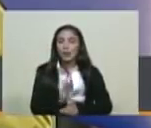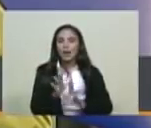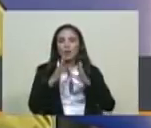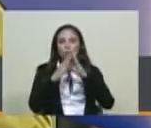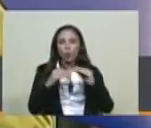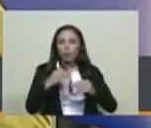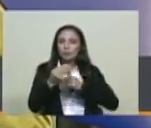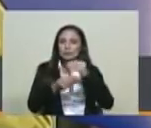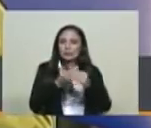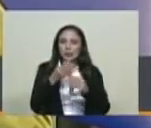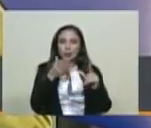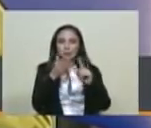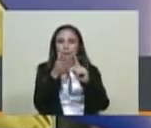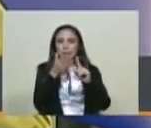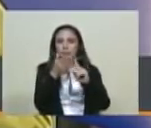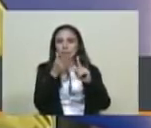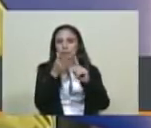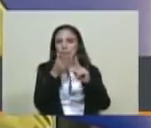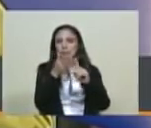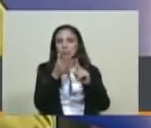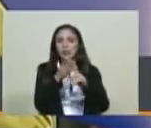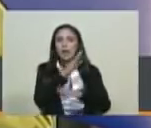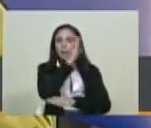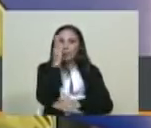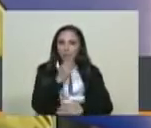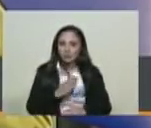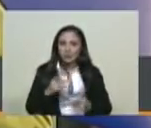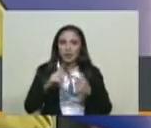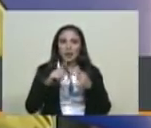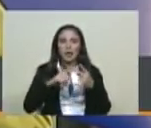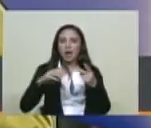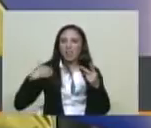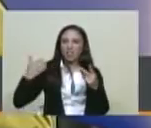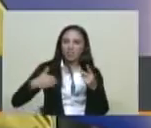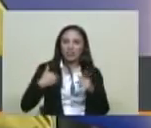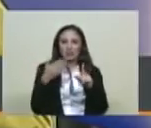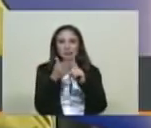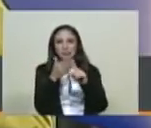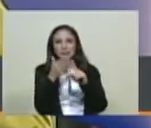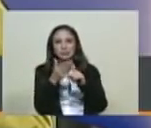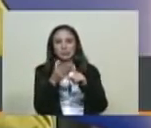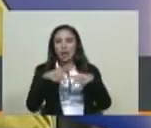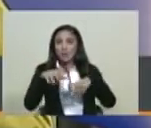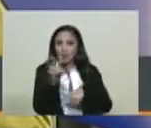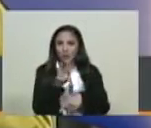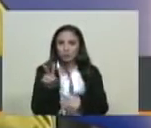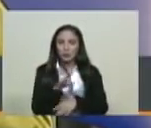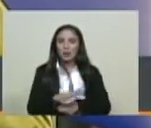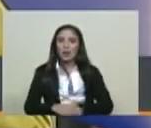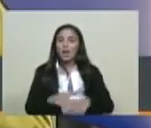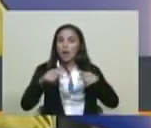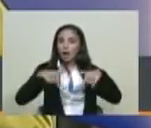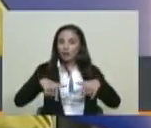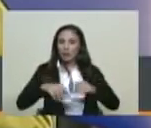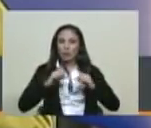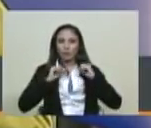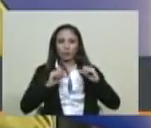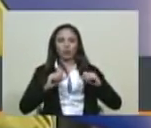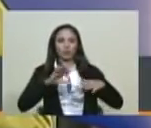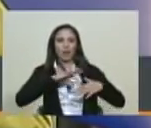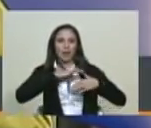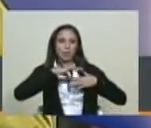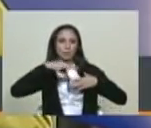Lula, a Cristina y a nuestros pueblos, lo que alimenta es la fuerza espiritual, la